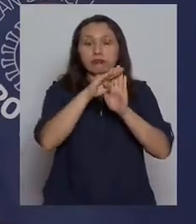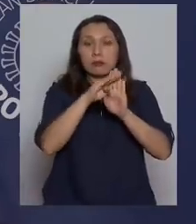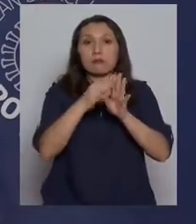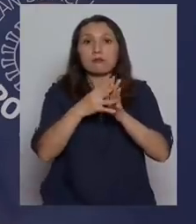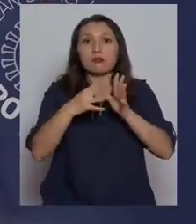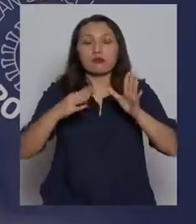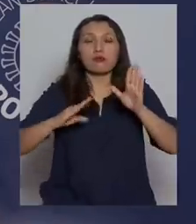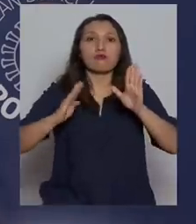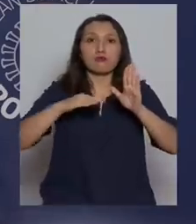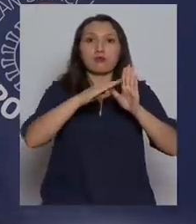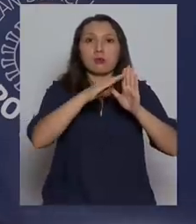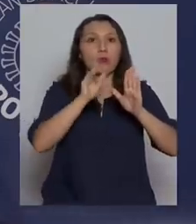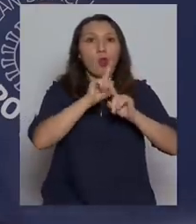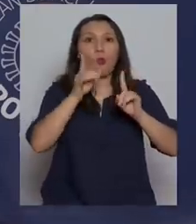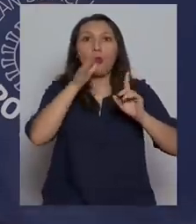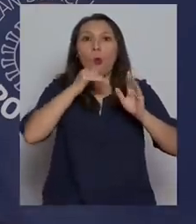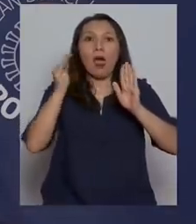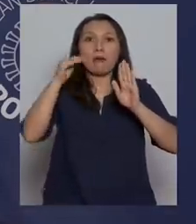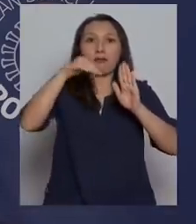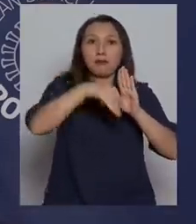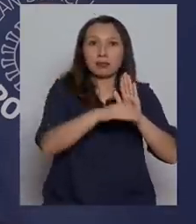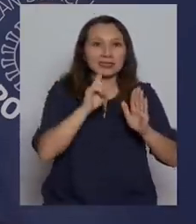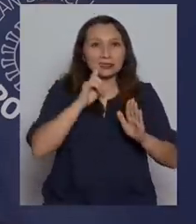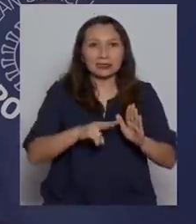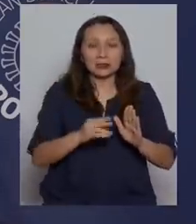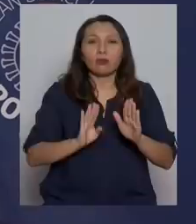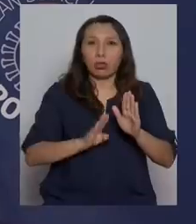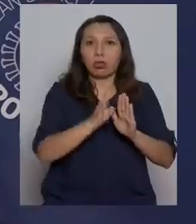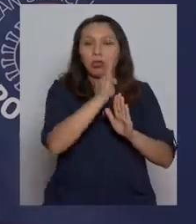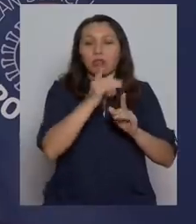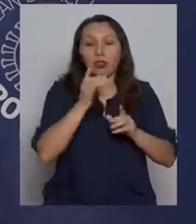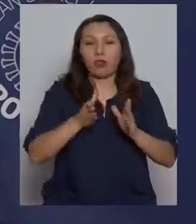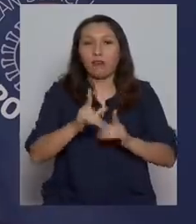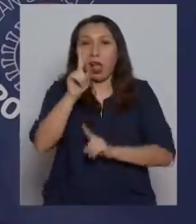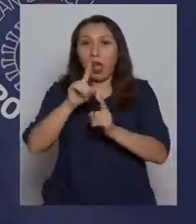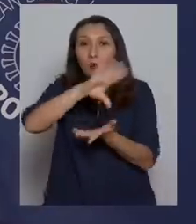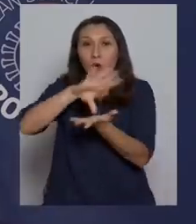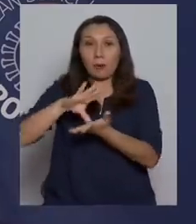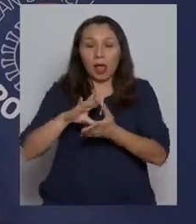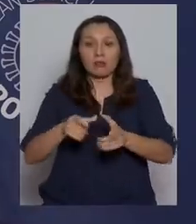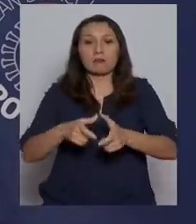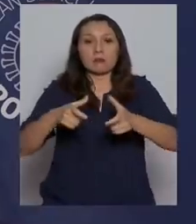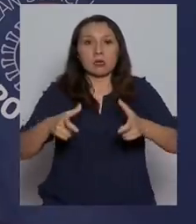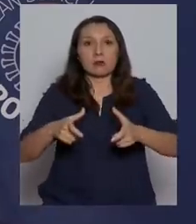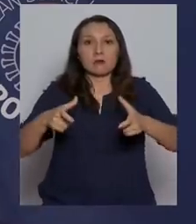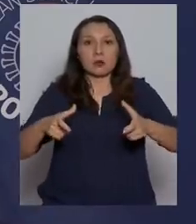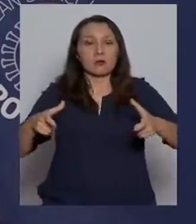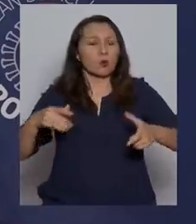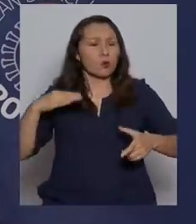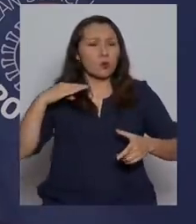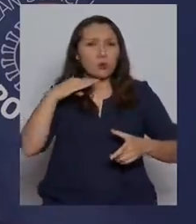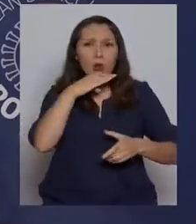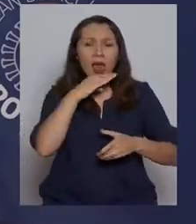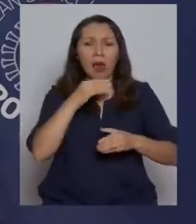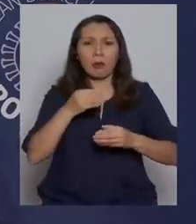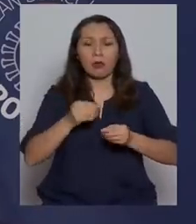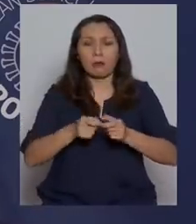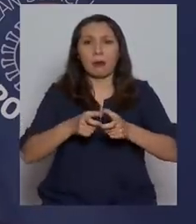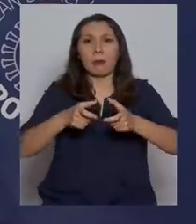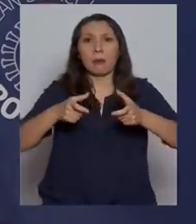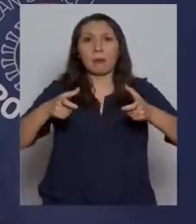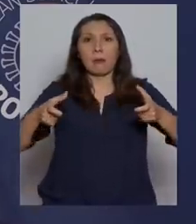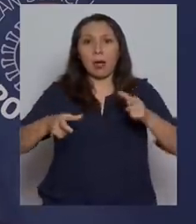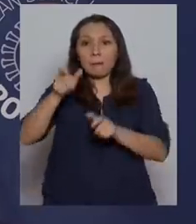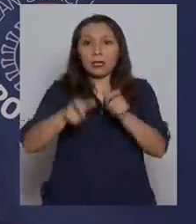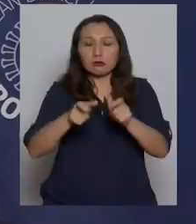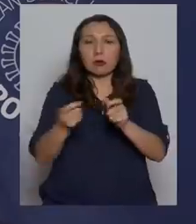mundo no tiende a aplacar. Hay países que están creciendo muy vertiginosamente en su número